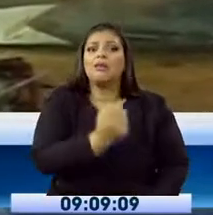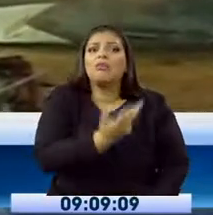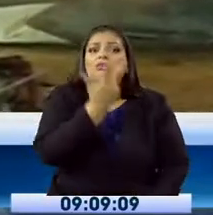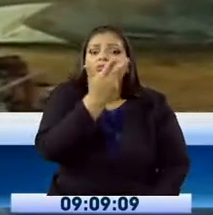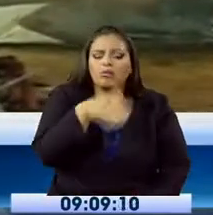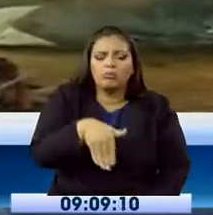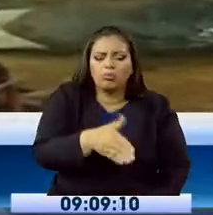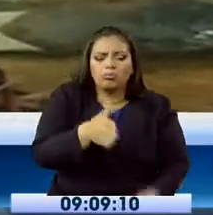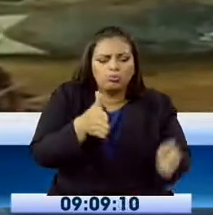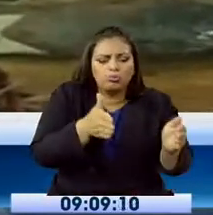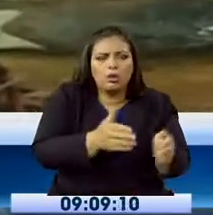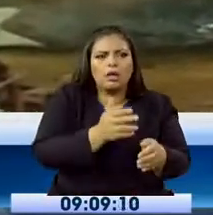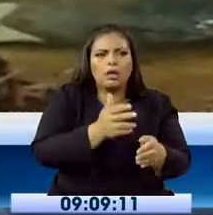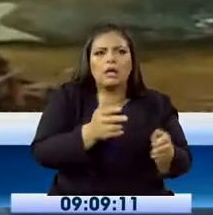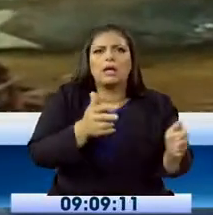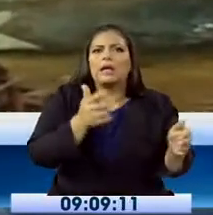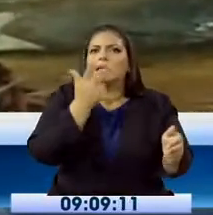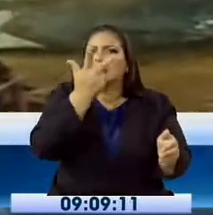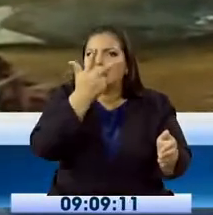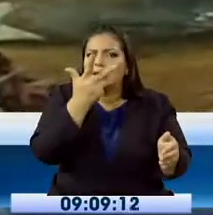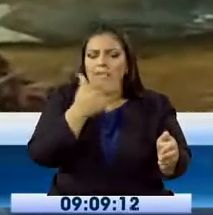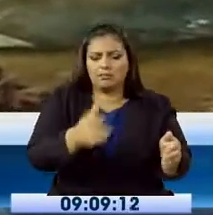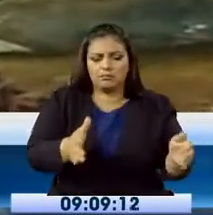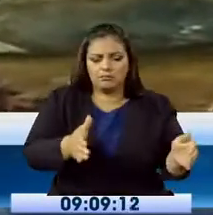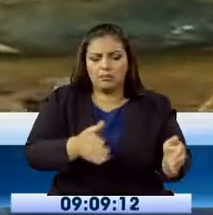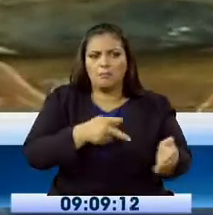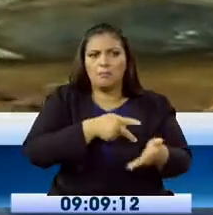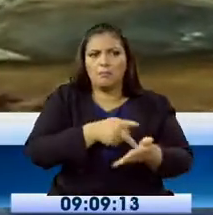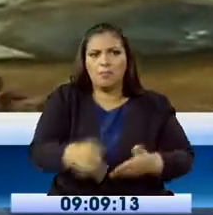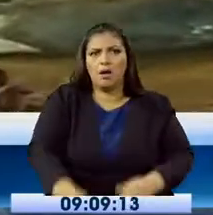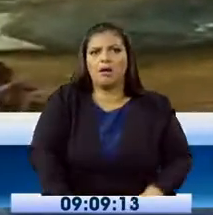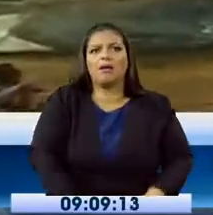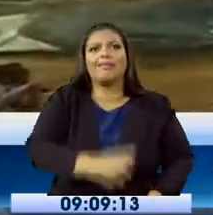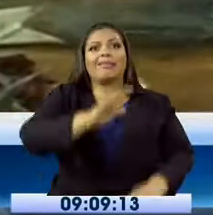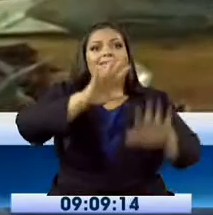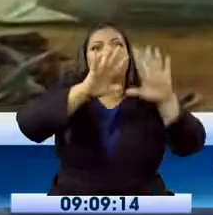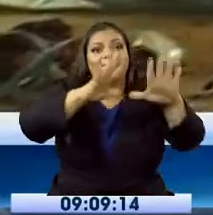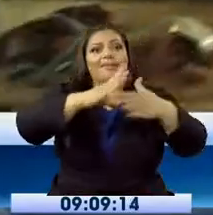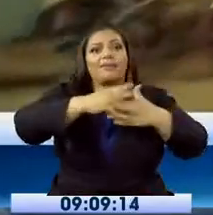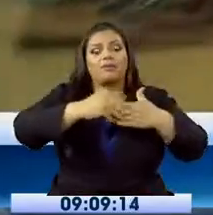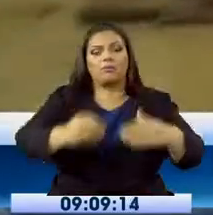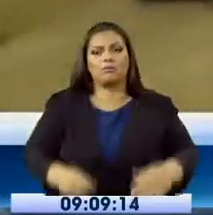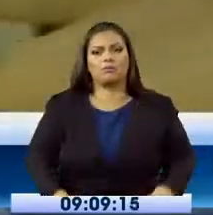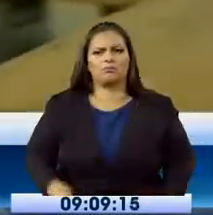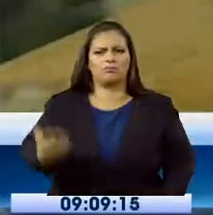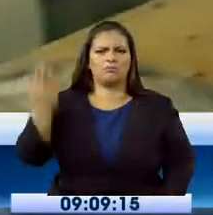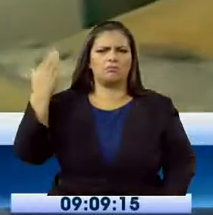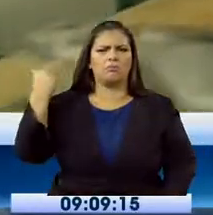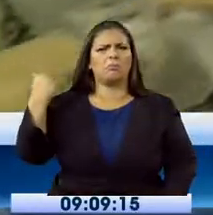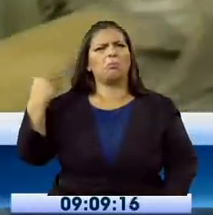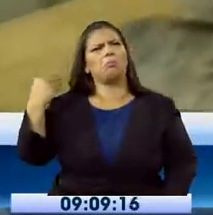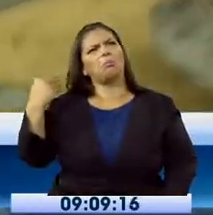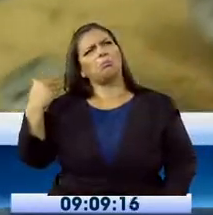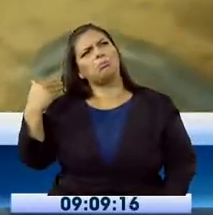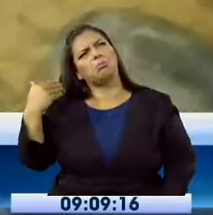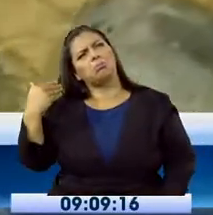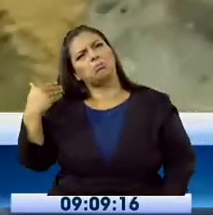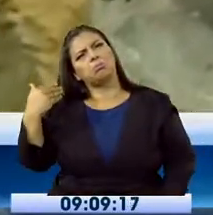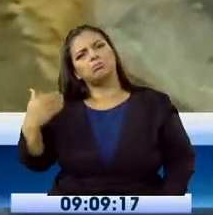$3, $1, $10, 3 por $10, pero no son grandotas. ¿Y antes a cómo las encontraron? A